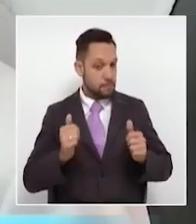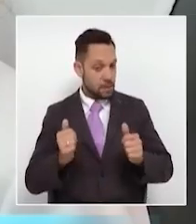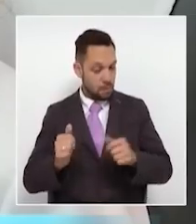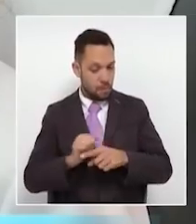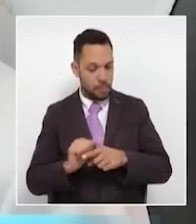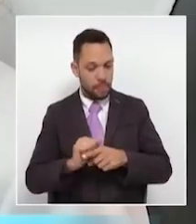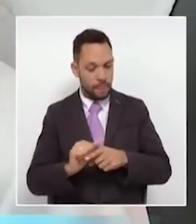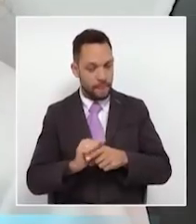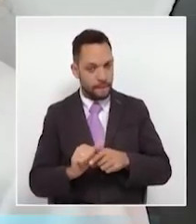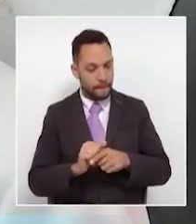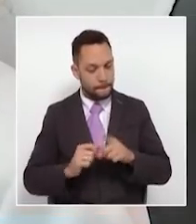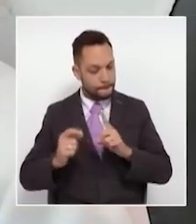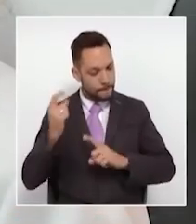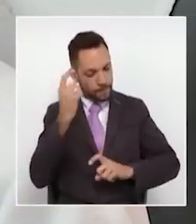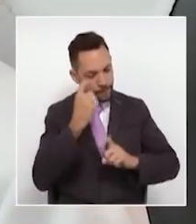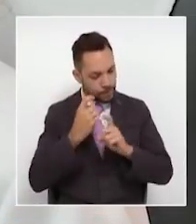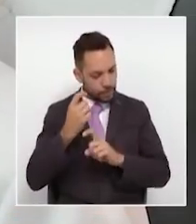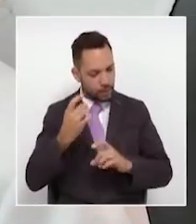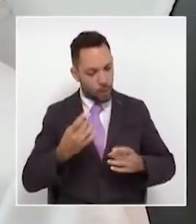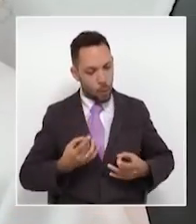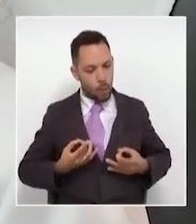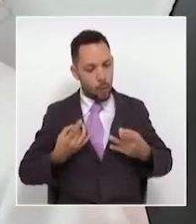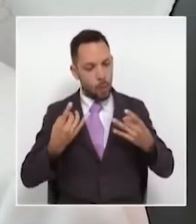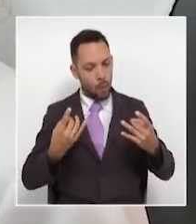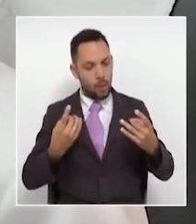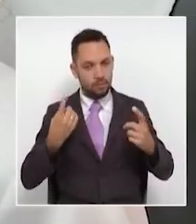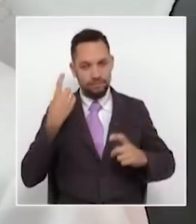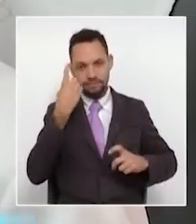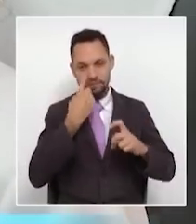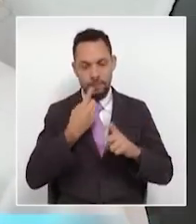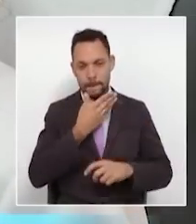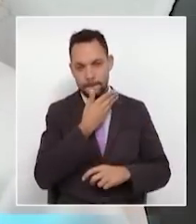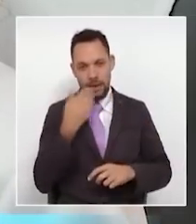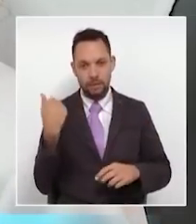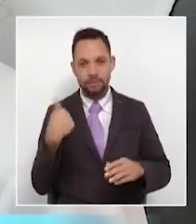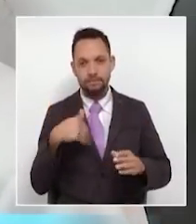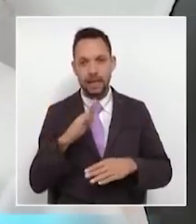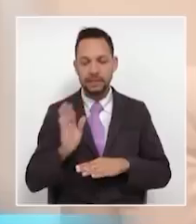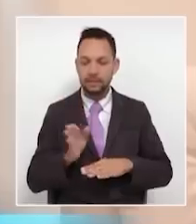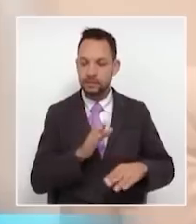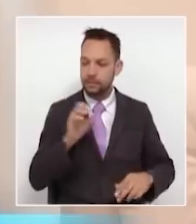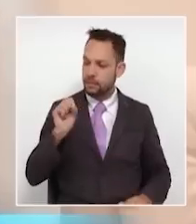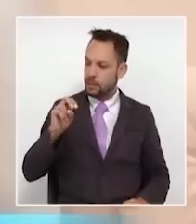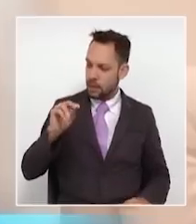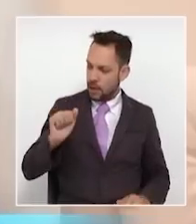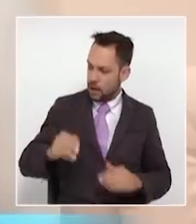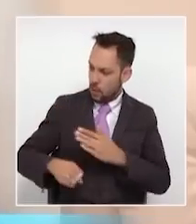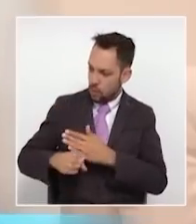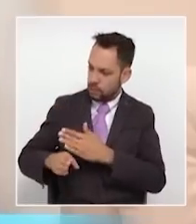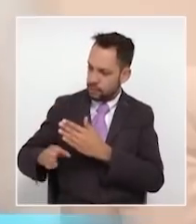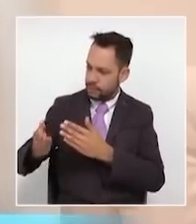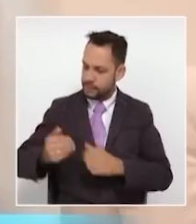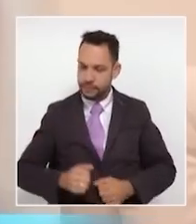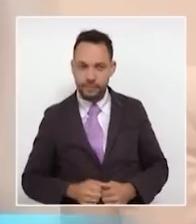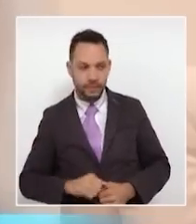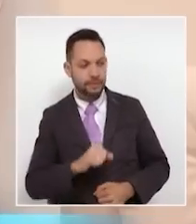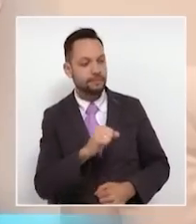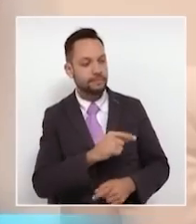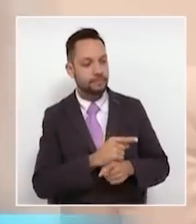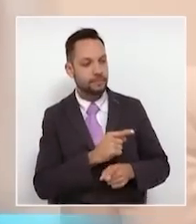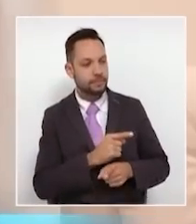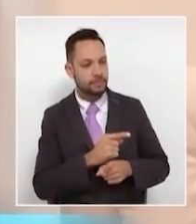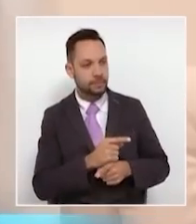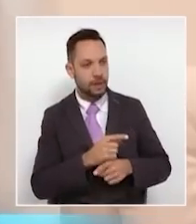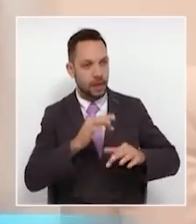y siendo complementan con yoga sería fabuloso doctor ana milena claro que sí dentro de las